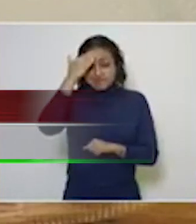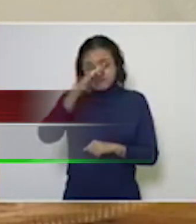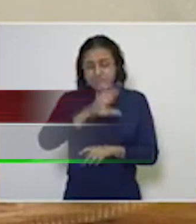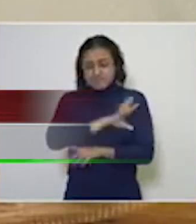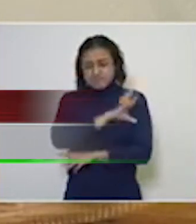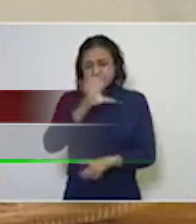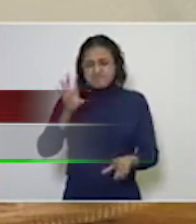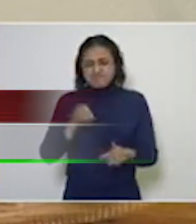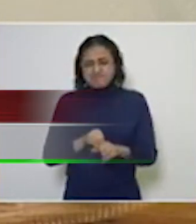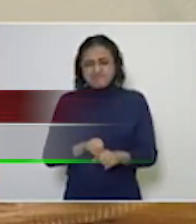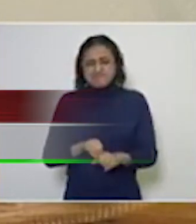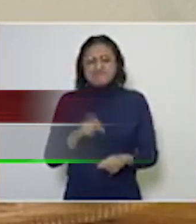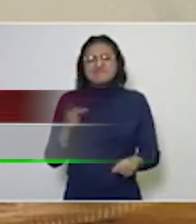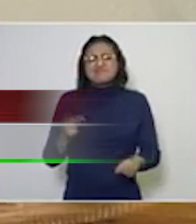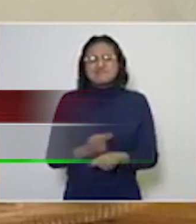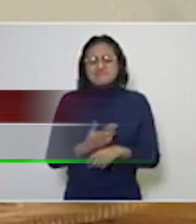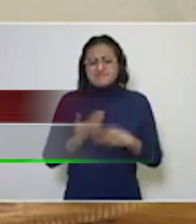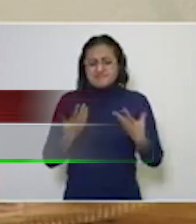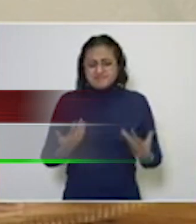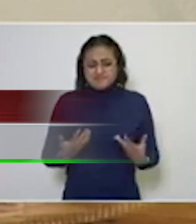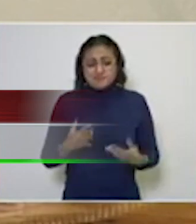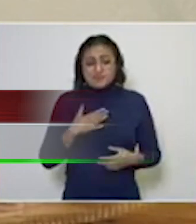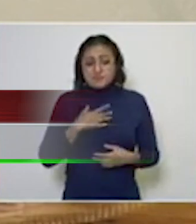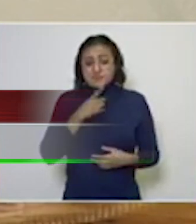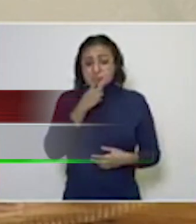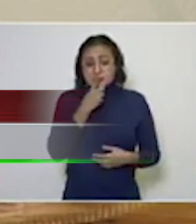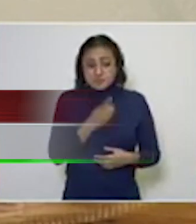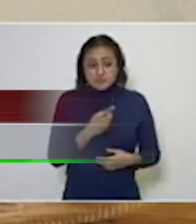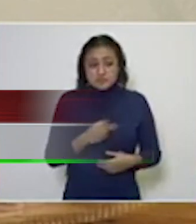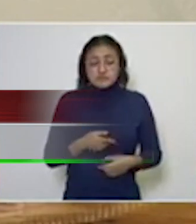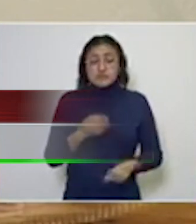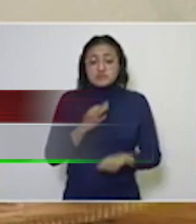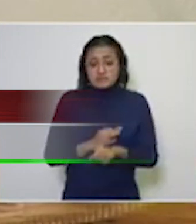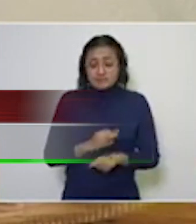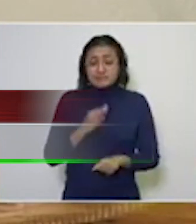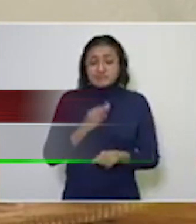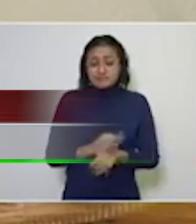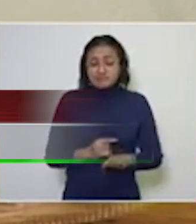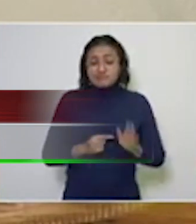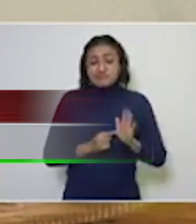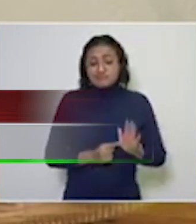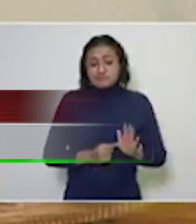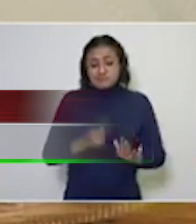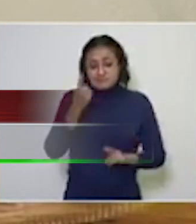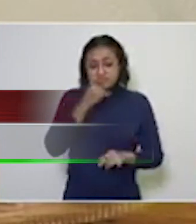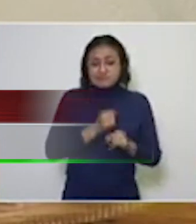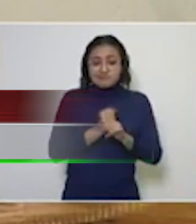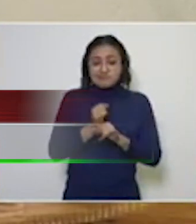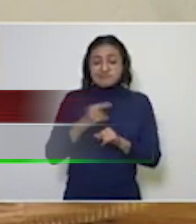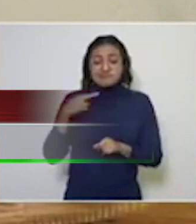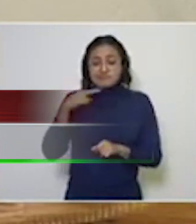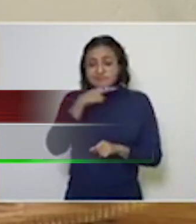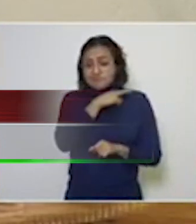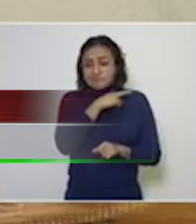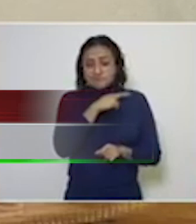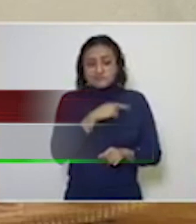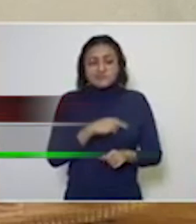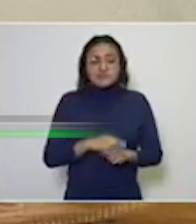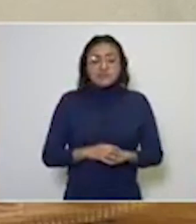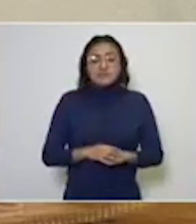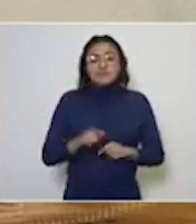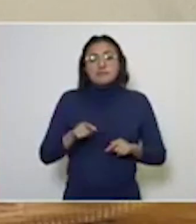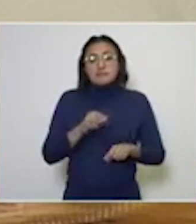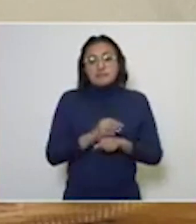los asuntos, decirles que tiene elementos de investigación prontos, que